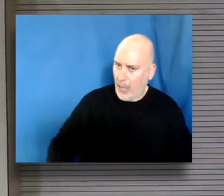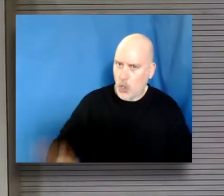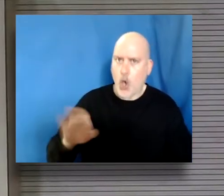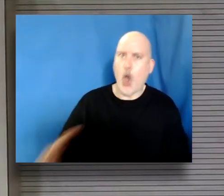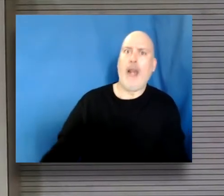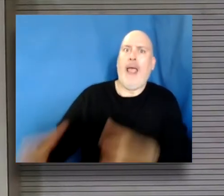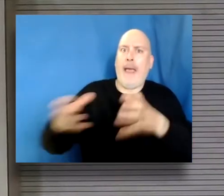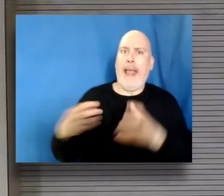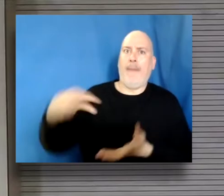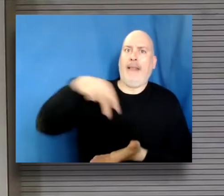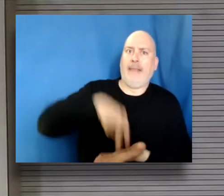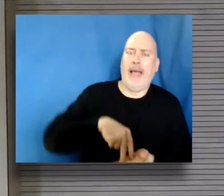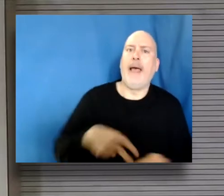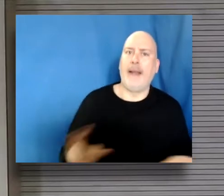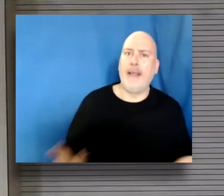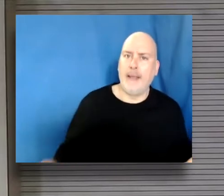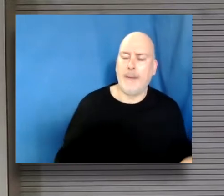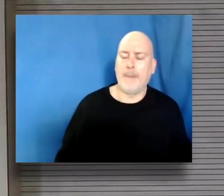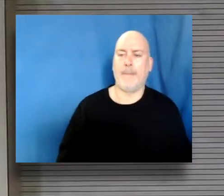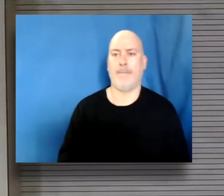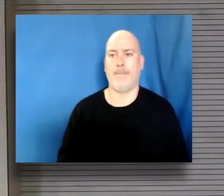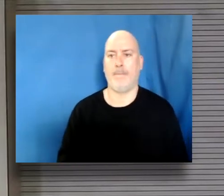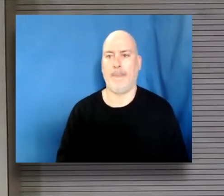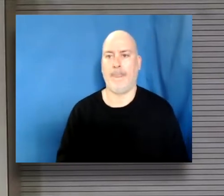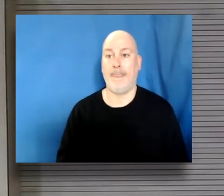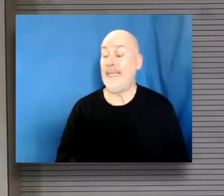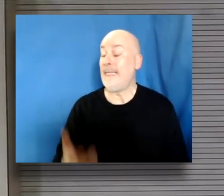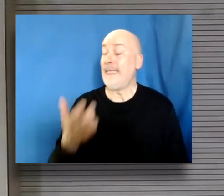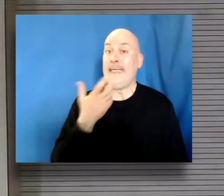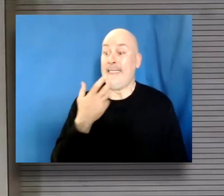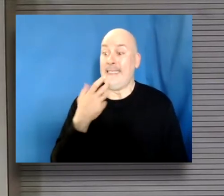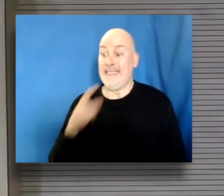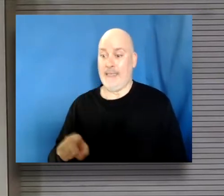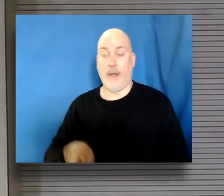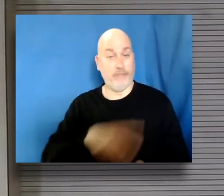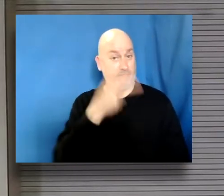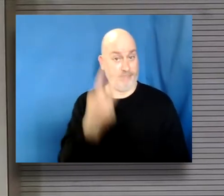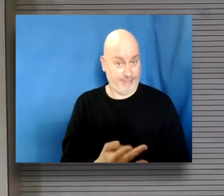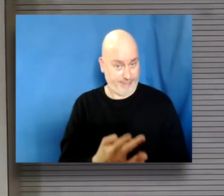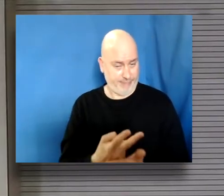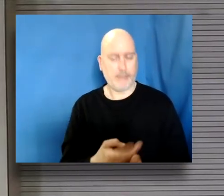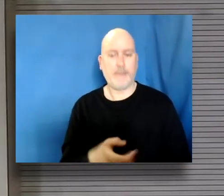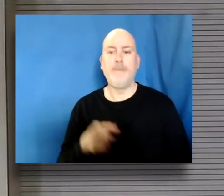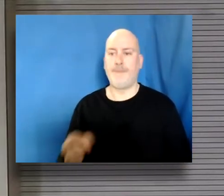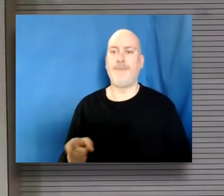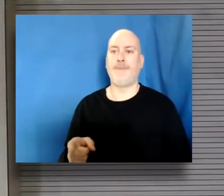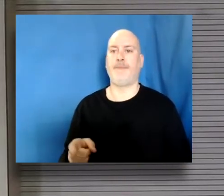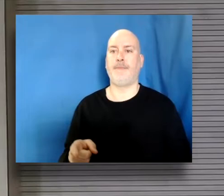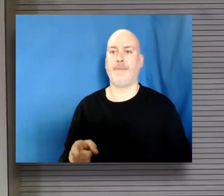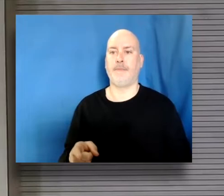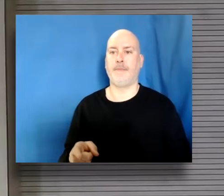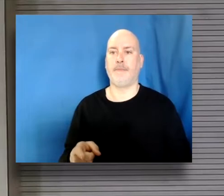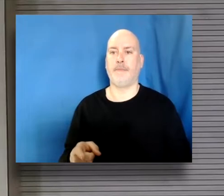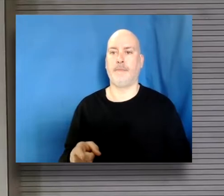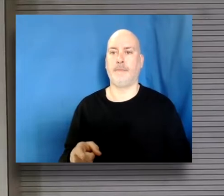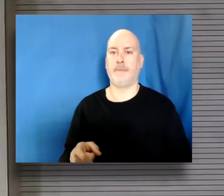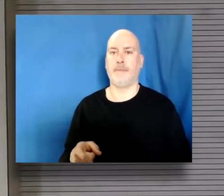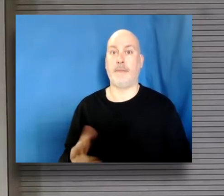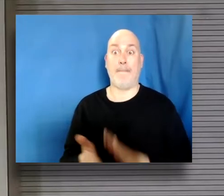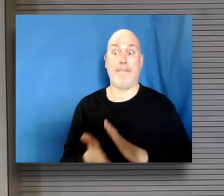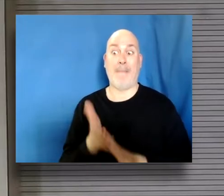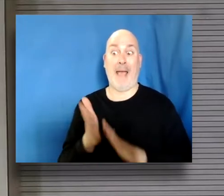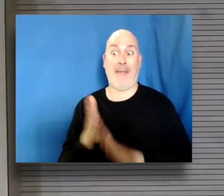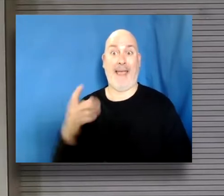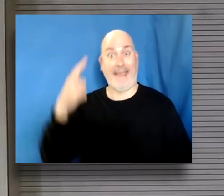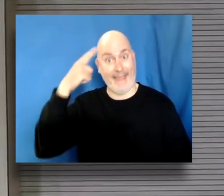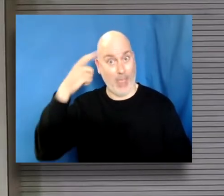levantarlo. En principio, si el niño se cae y se va a golpear la cabeza, lo que tenemos que